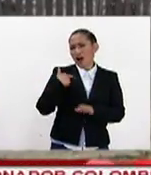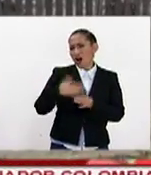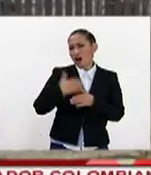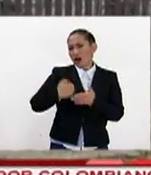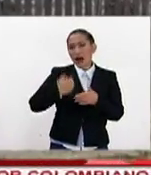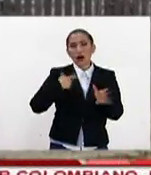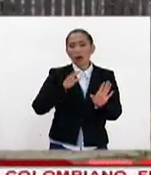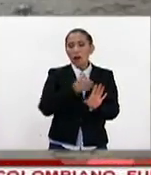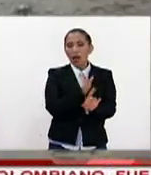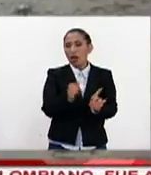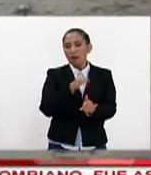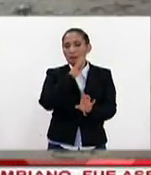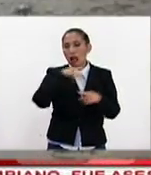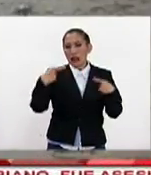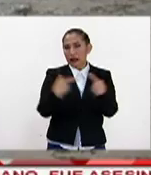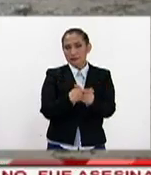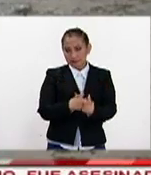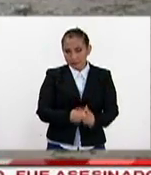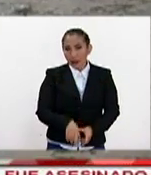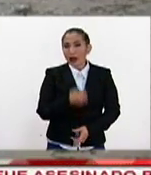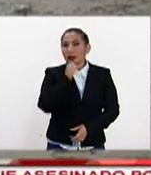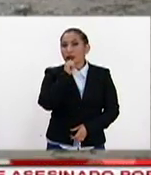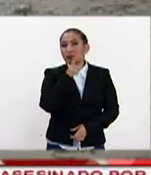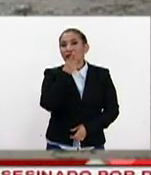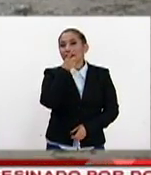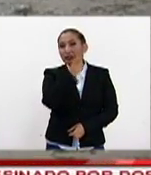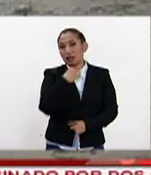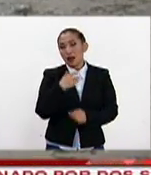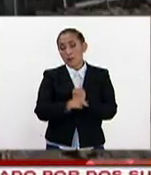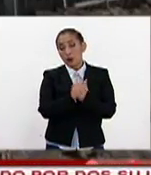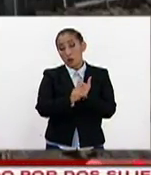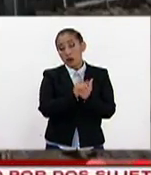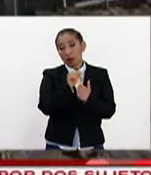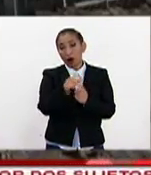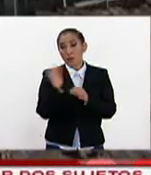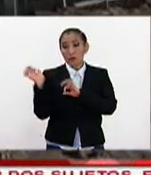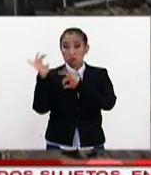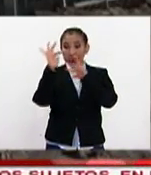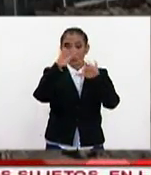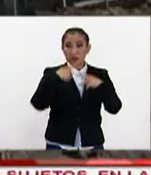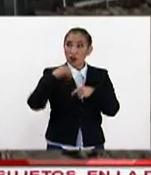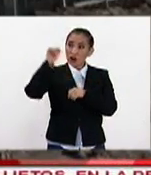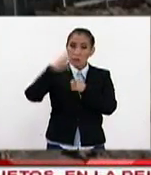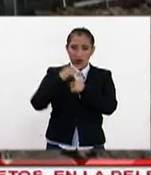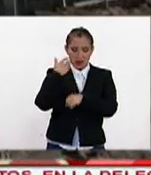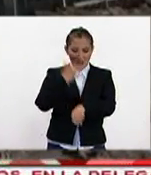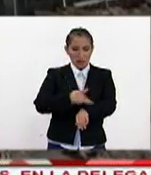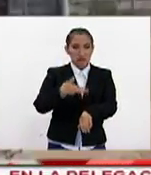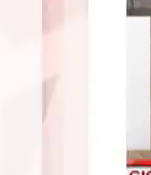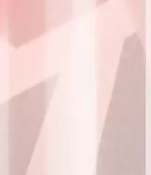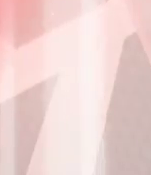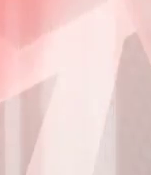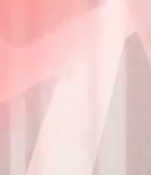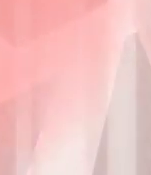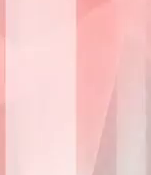él, fueron mal interpretadas. Además, reiteró que existe un gran problema de inmigración, el cual espera resolver.